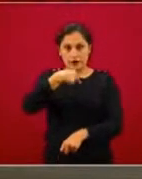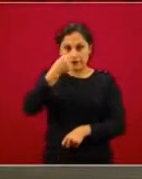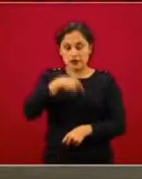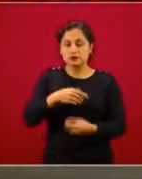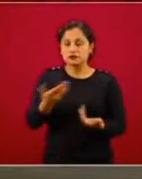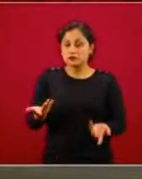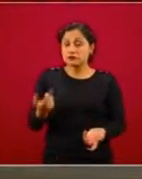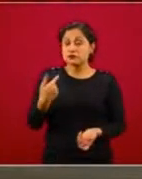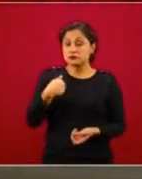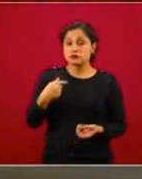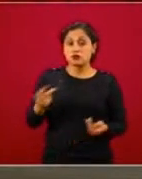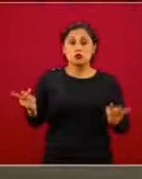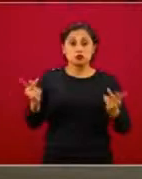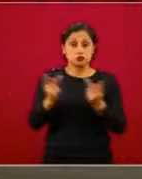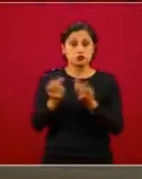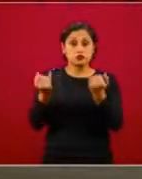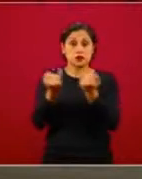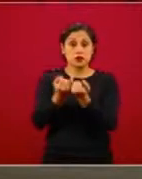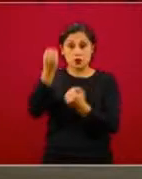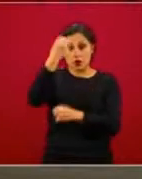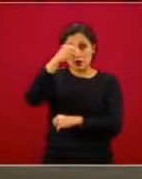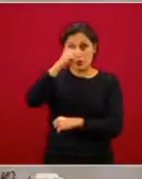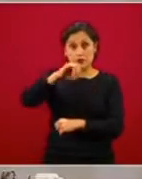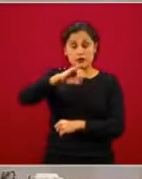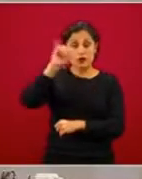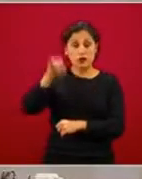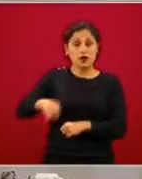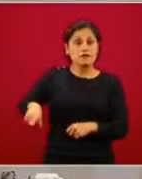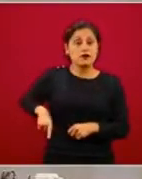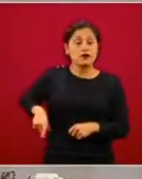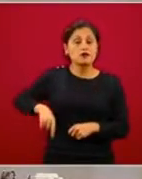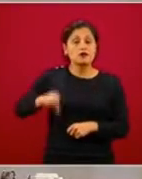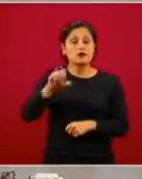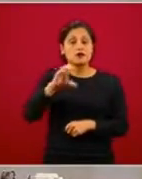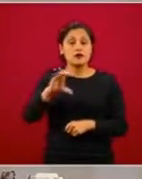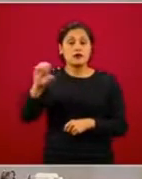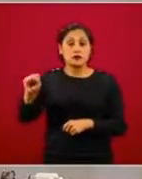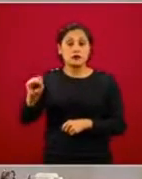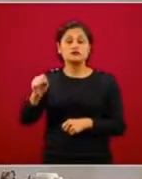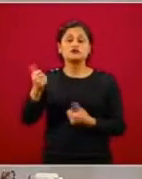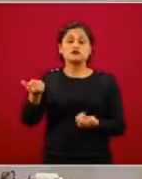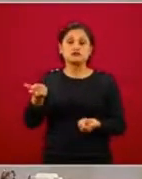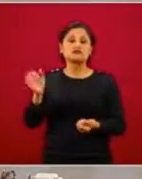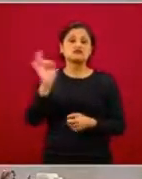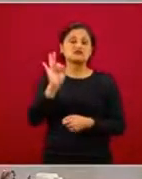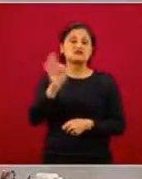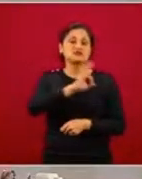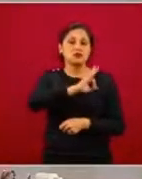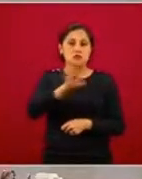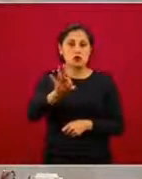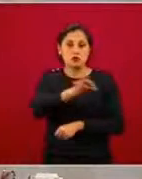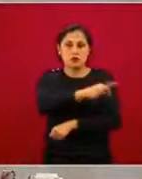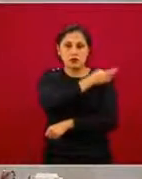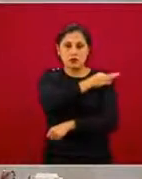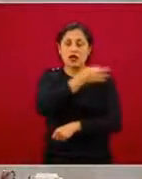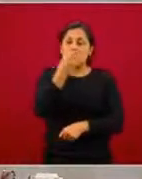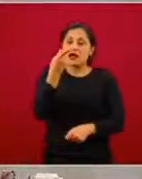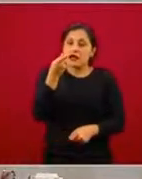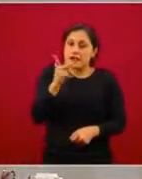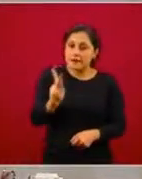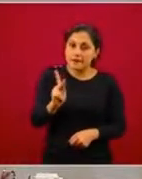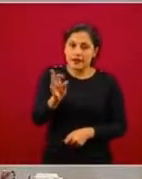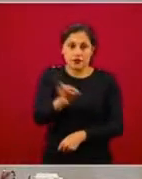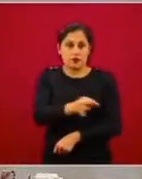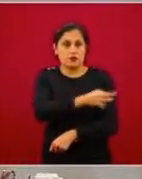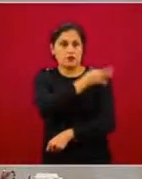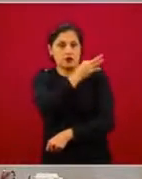coincido About con lo que the dice la doctora vaccination Sheinbaum. for Sería muy influenza, deseable anticipar la influenza, vacunación I contra think influenza. exactly Hay as una Dr. restricción. Sheinbaum said, La vacunación there contra influenza